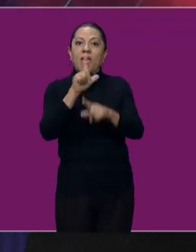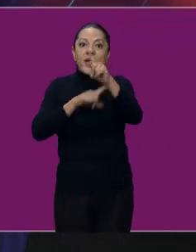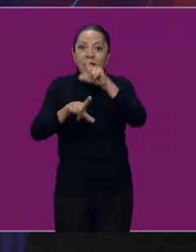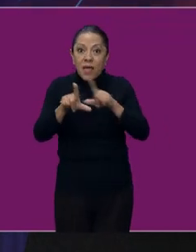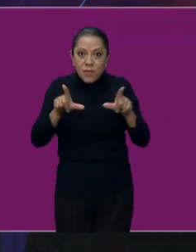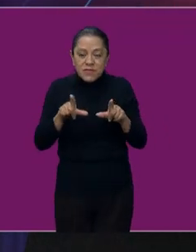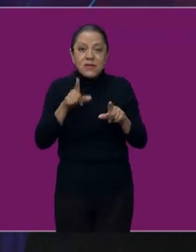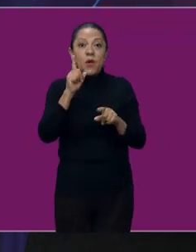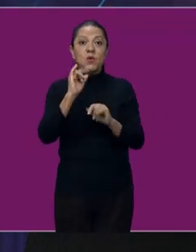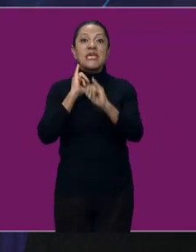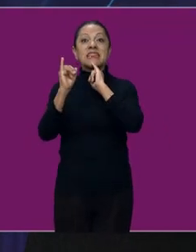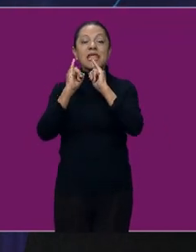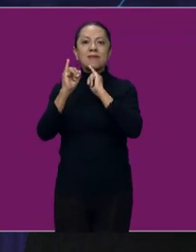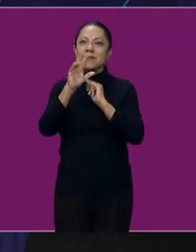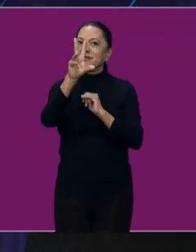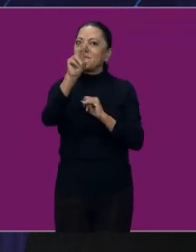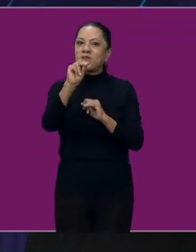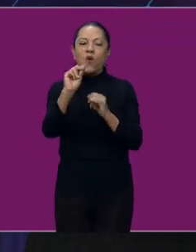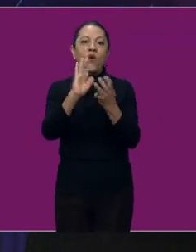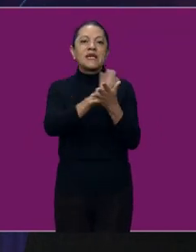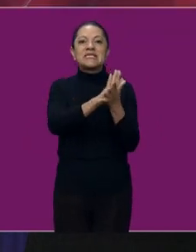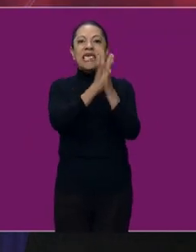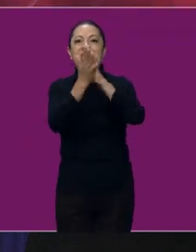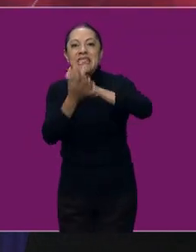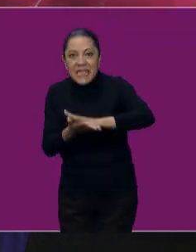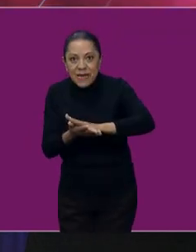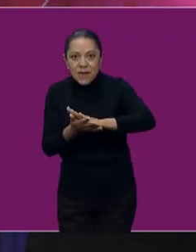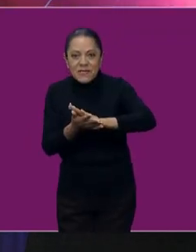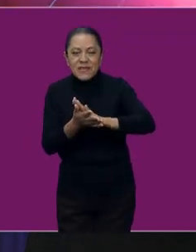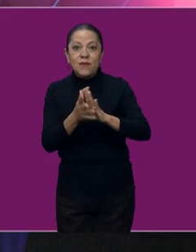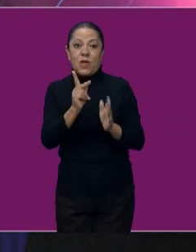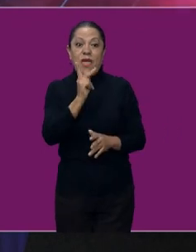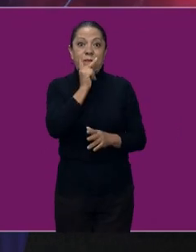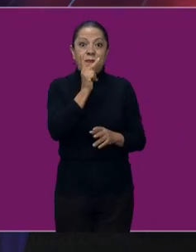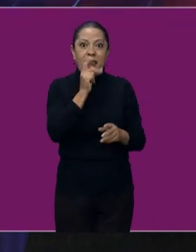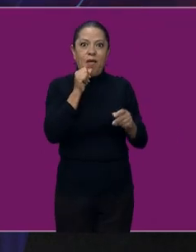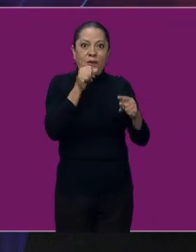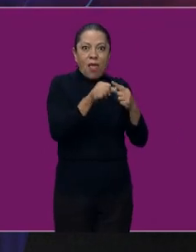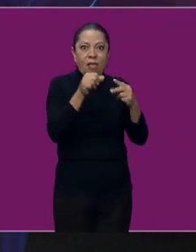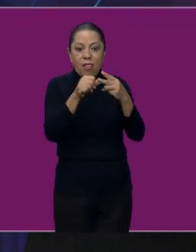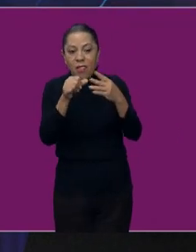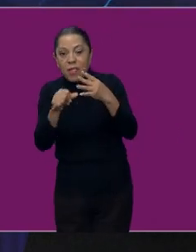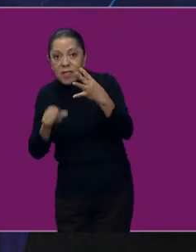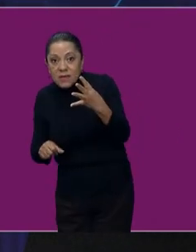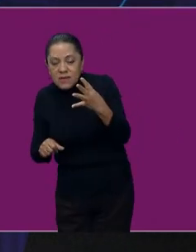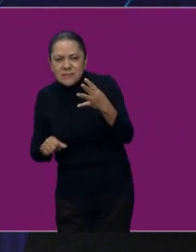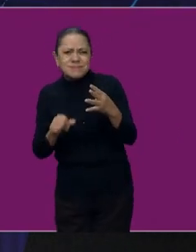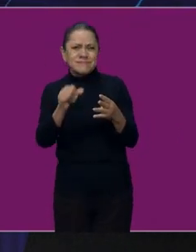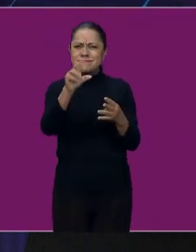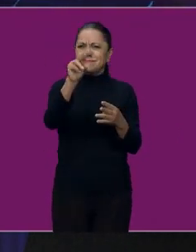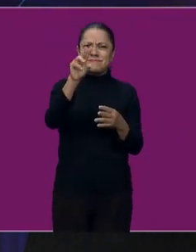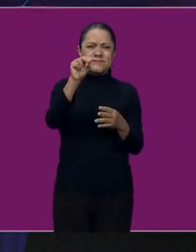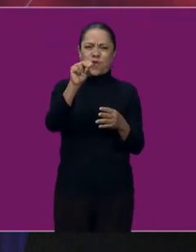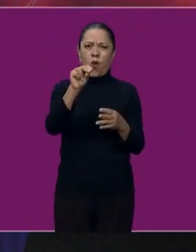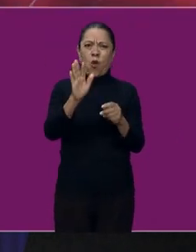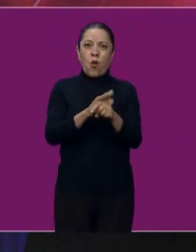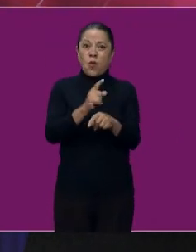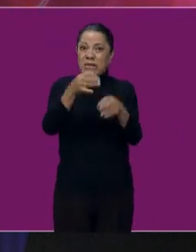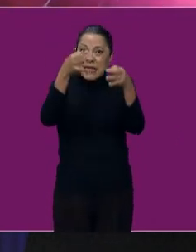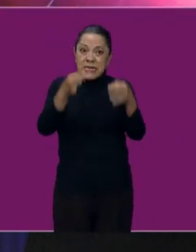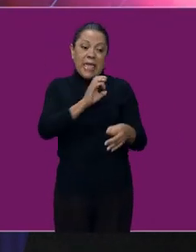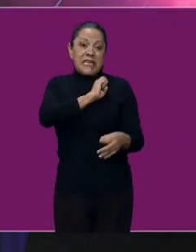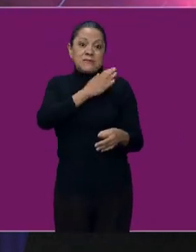traductor yo no puedo decir seña por palabra porque estaría traduciendo literalmente